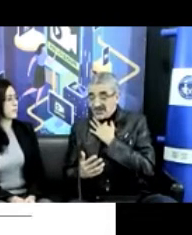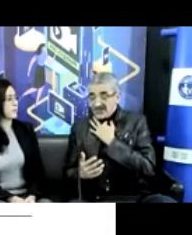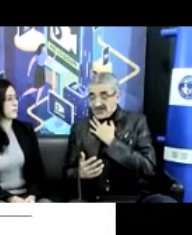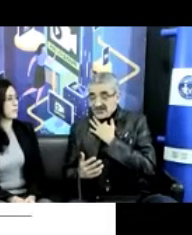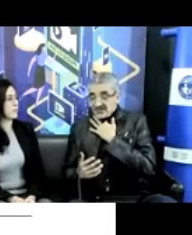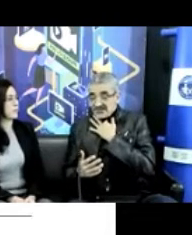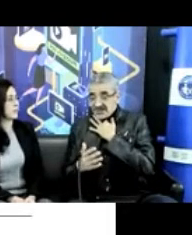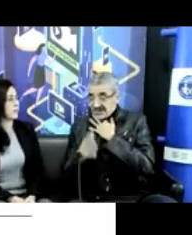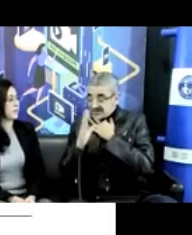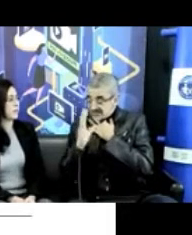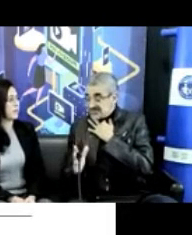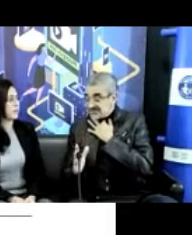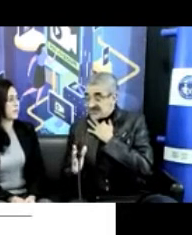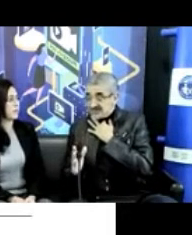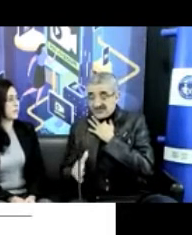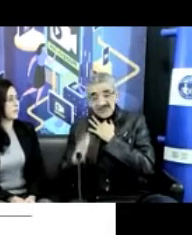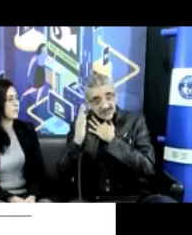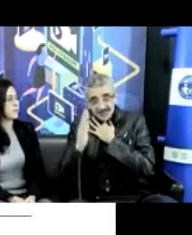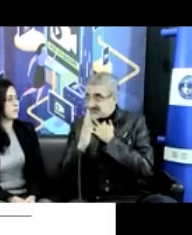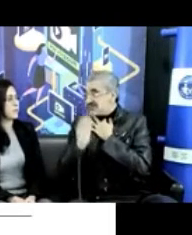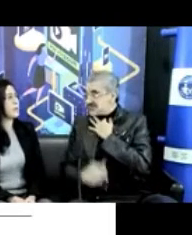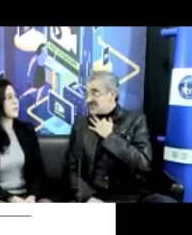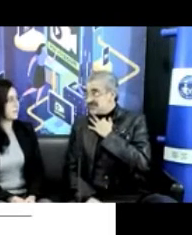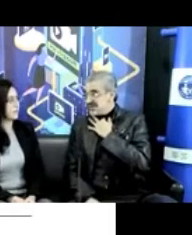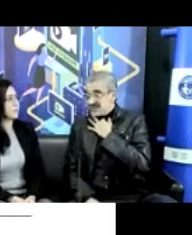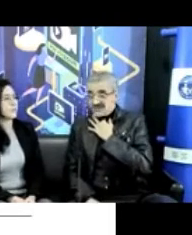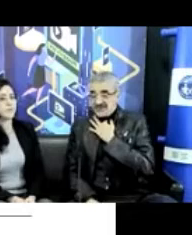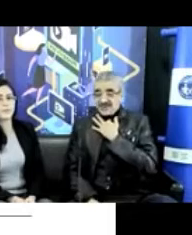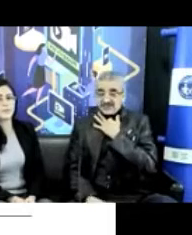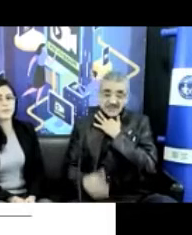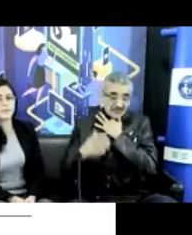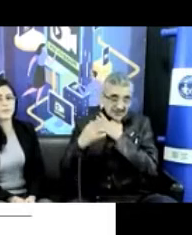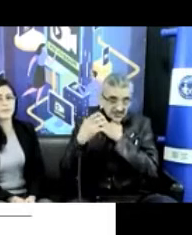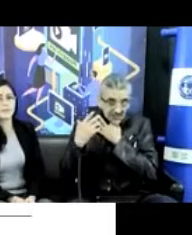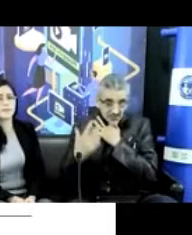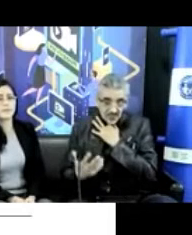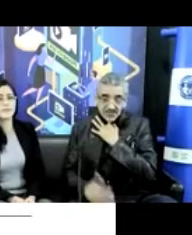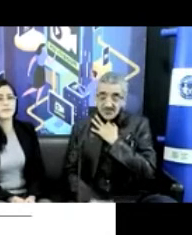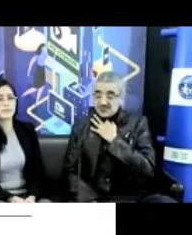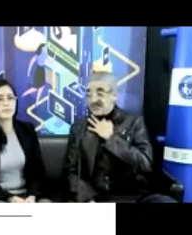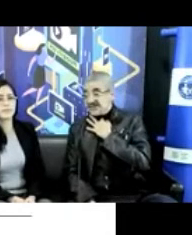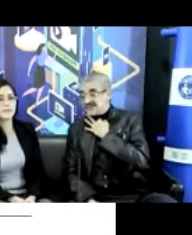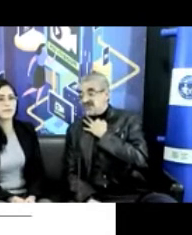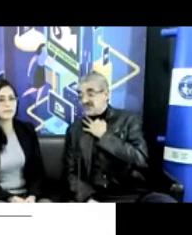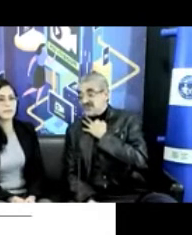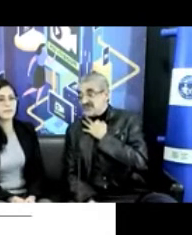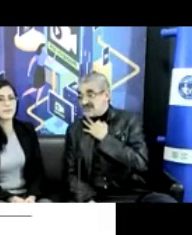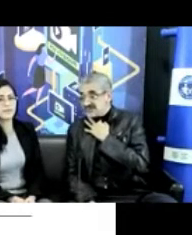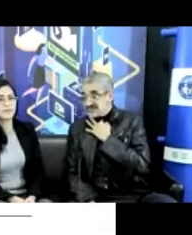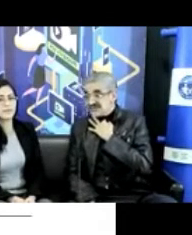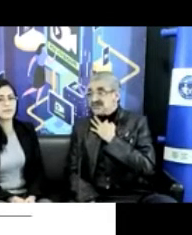logra llegar a las metas establecidas, estamos funcionando bien. Si la persona no cumple con sus metas de